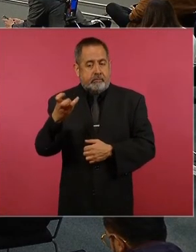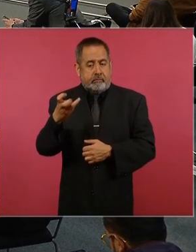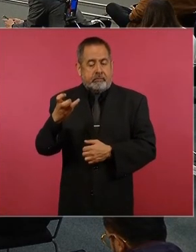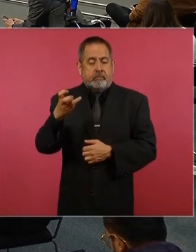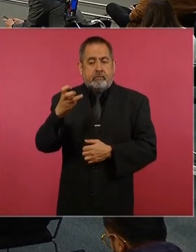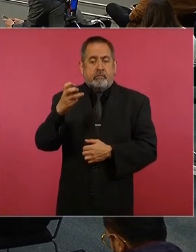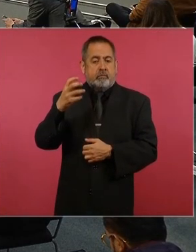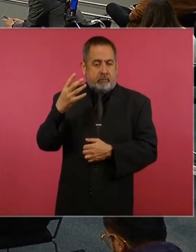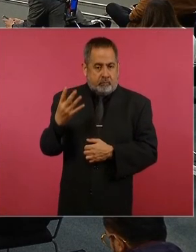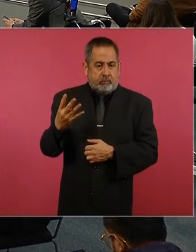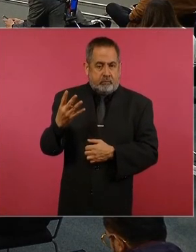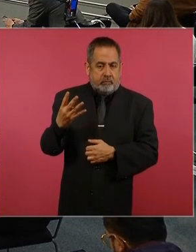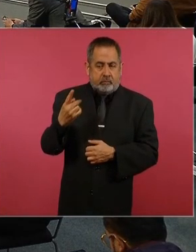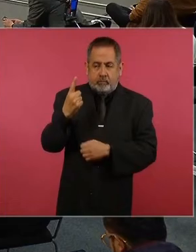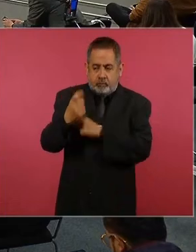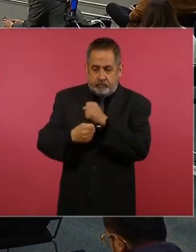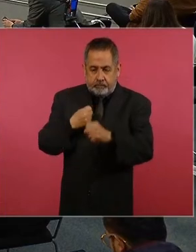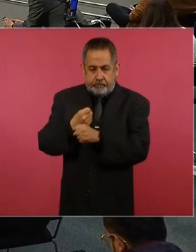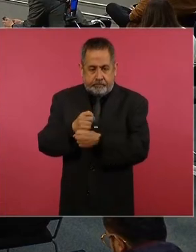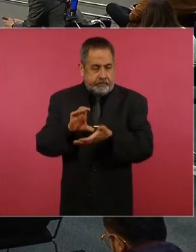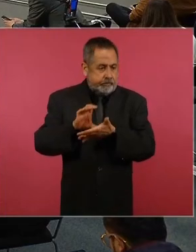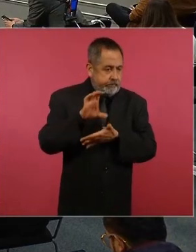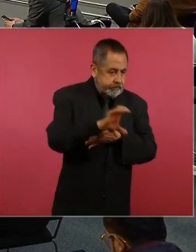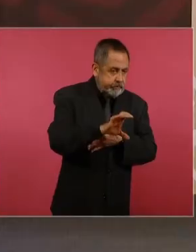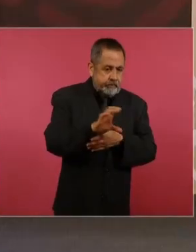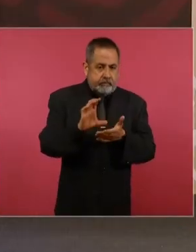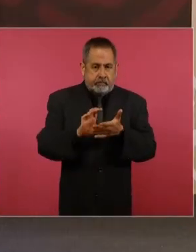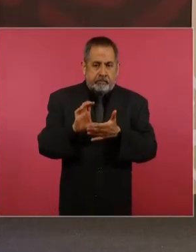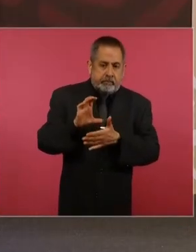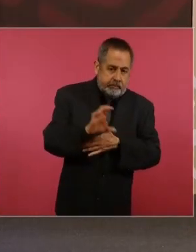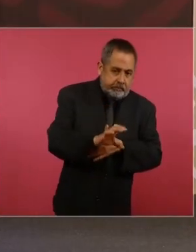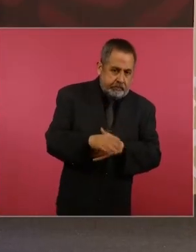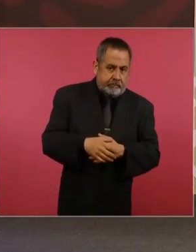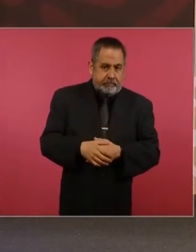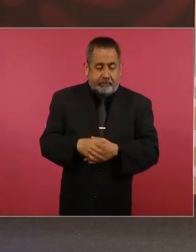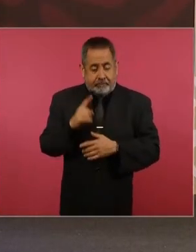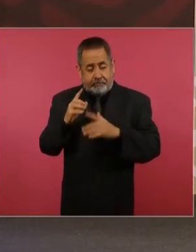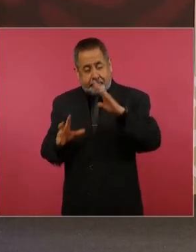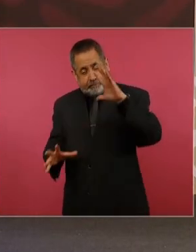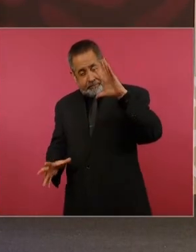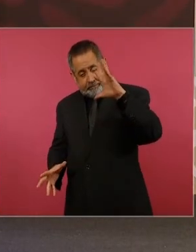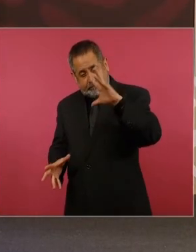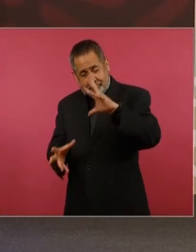304 anual. Hicimos